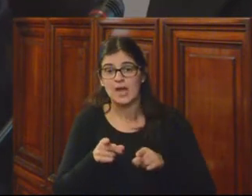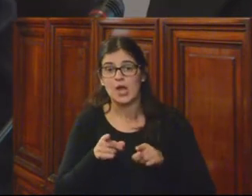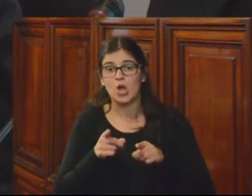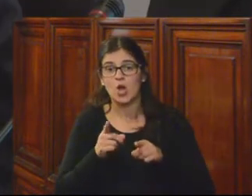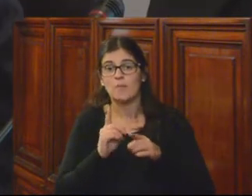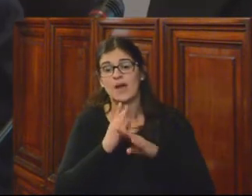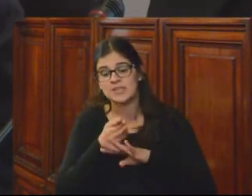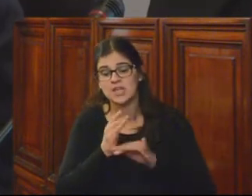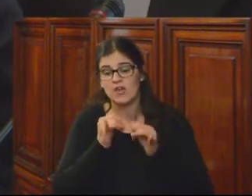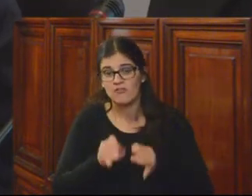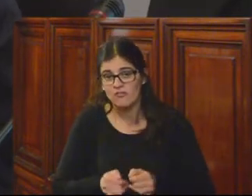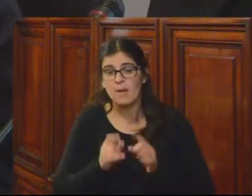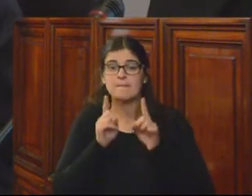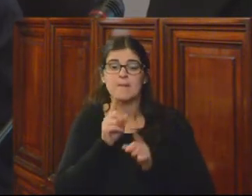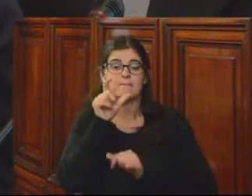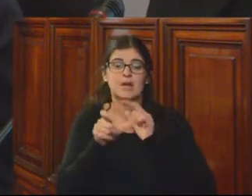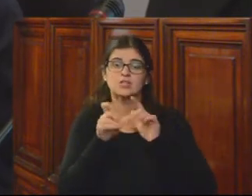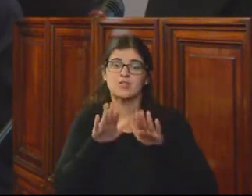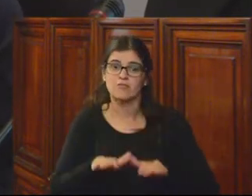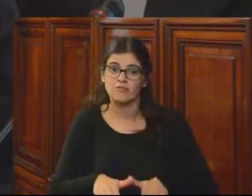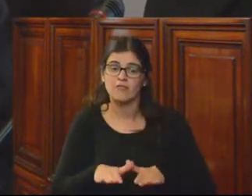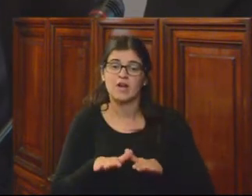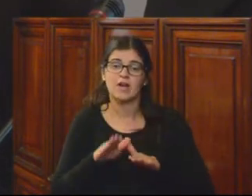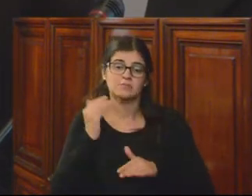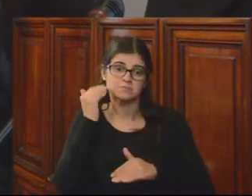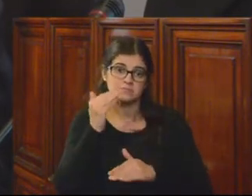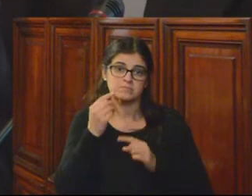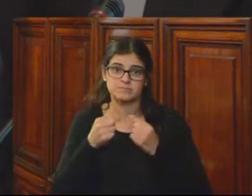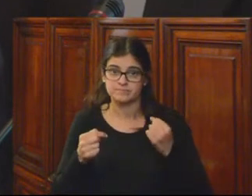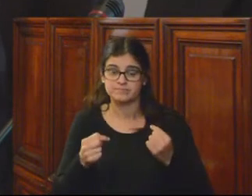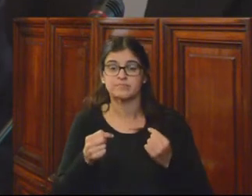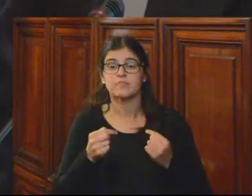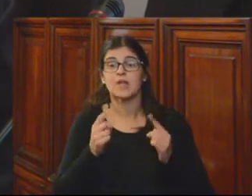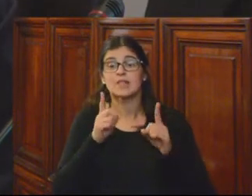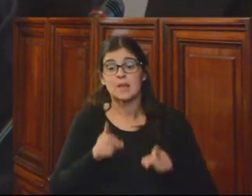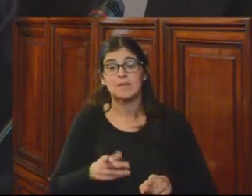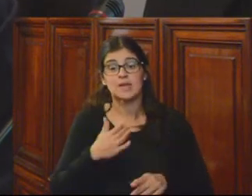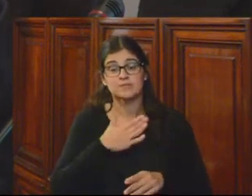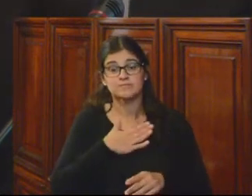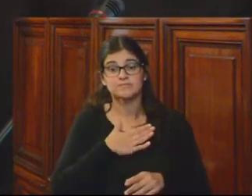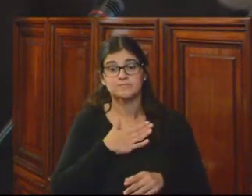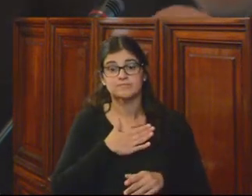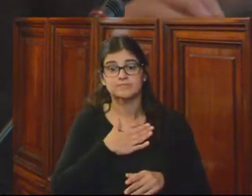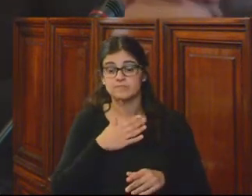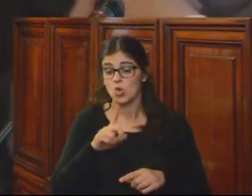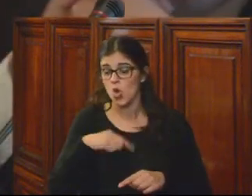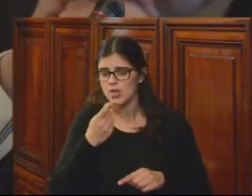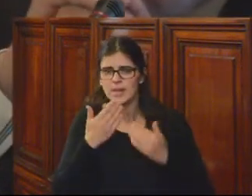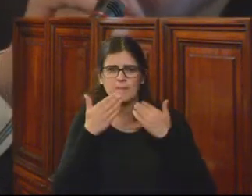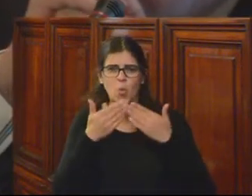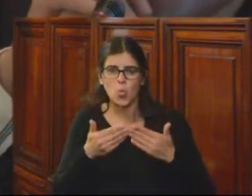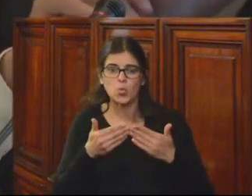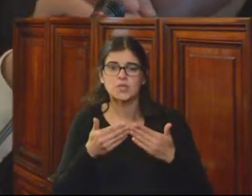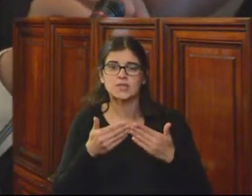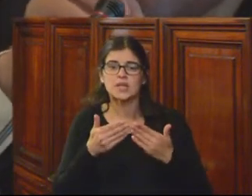y permanencia de su personal académico. Y también yo incluiría la otra pregunta, sería